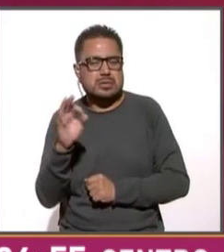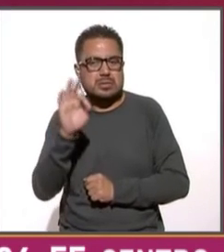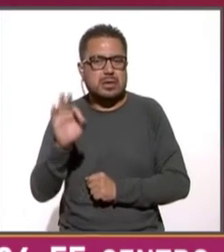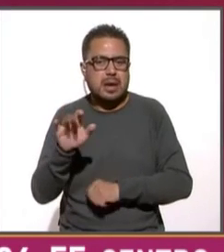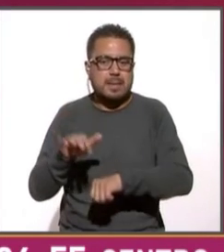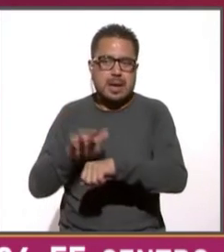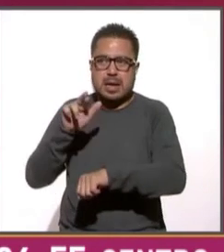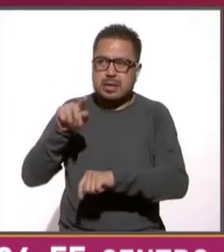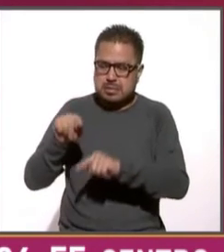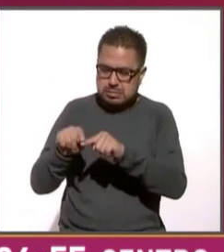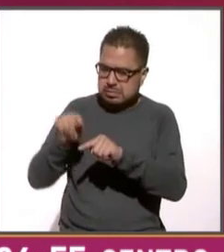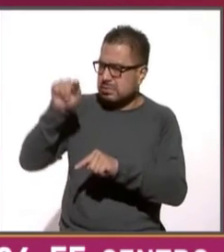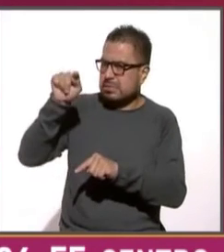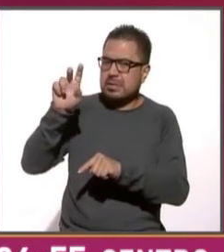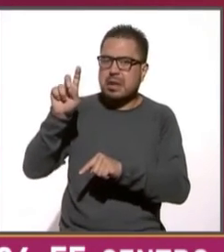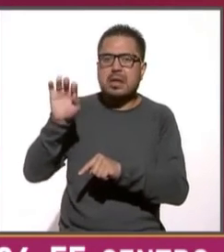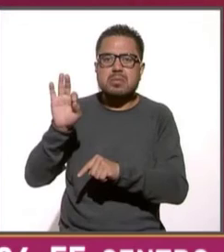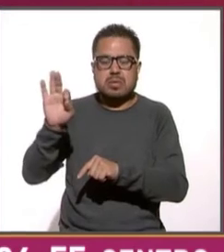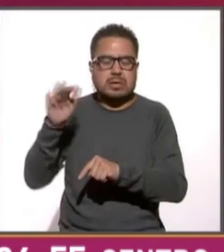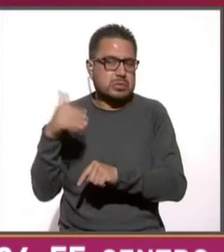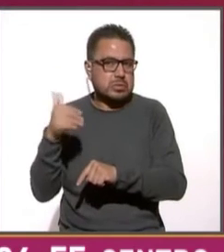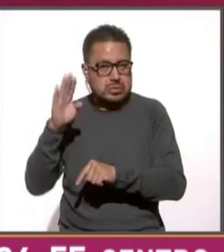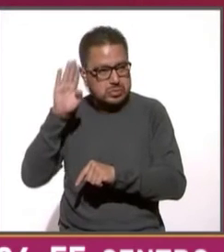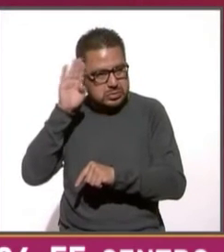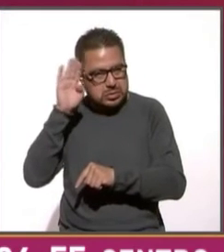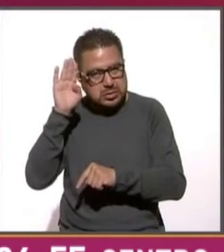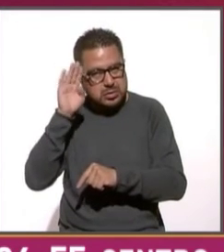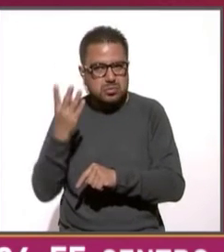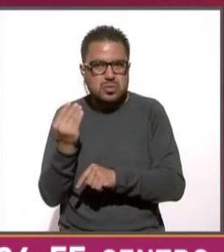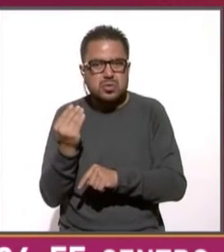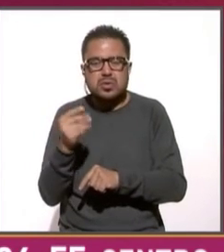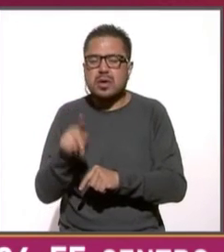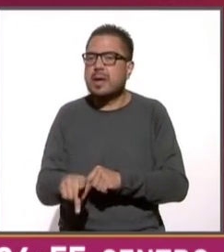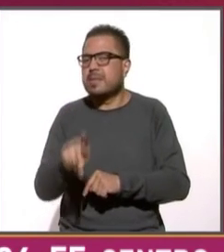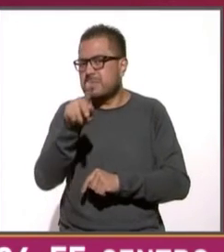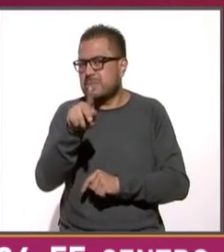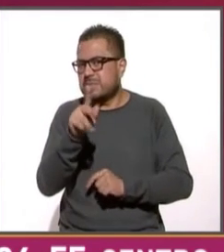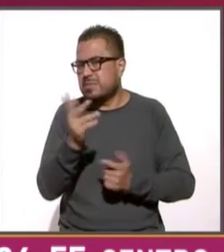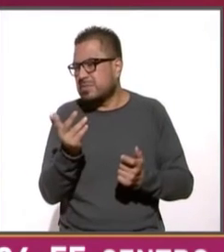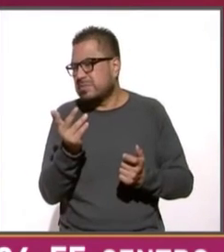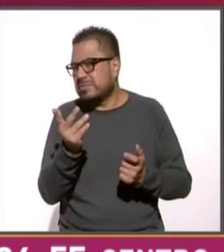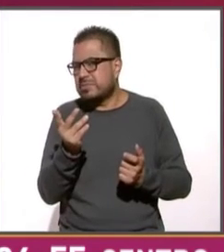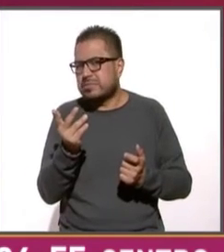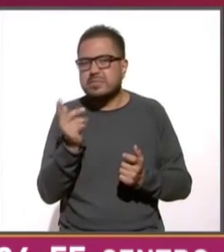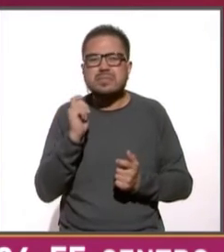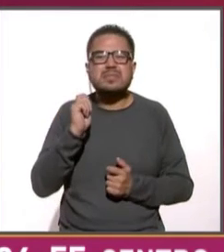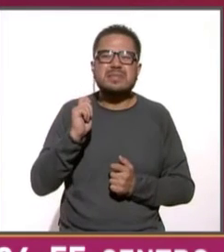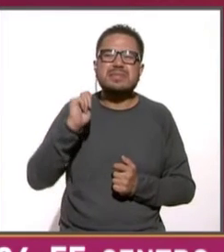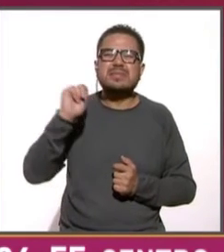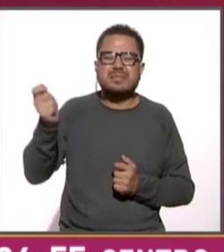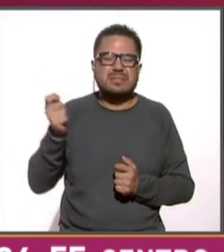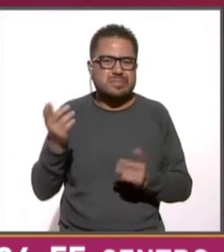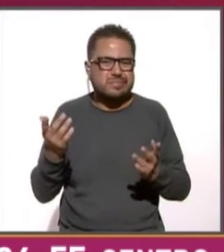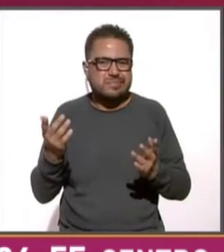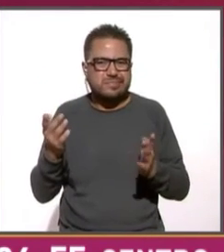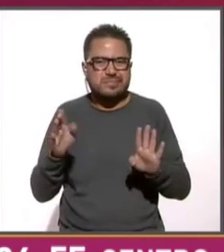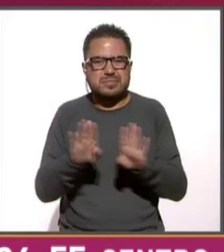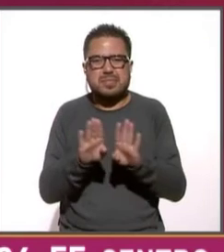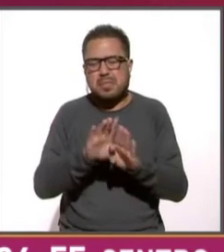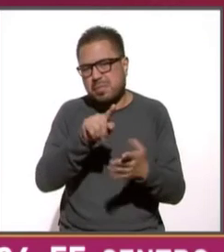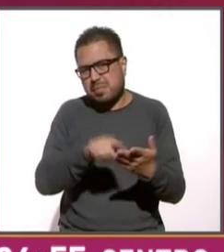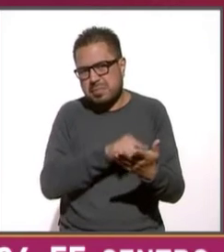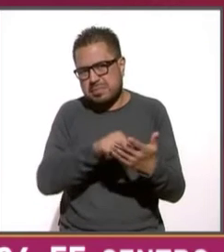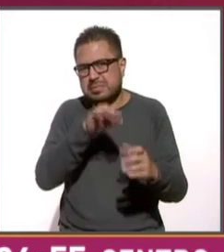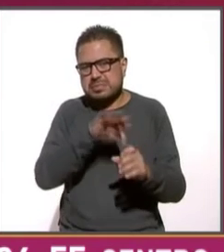mayor distancia, digamos, 30 puntos es una barbaridad, sí. pero ciertamente fue una elección